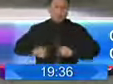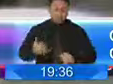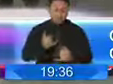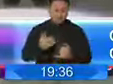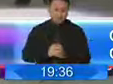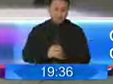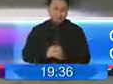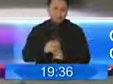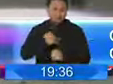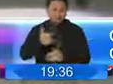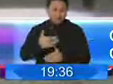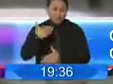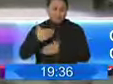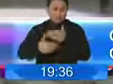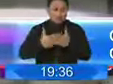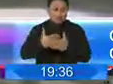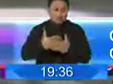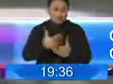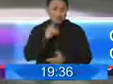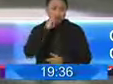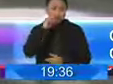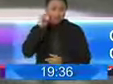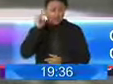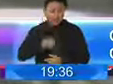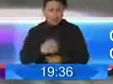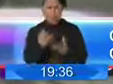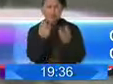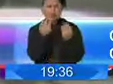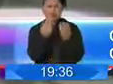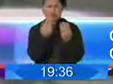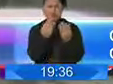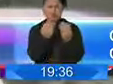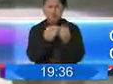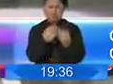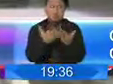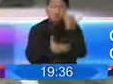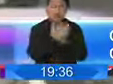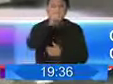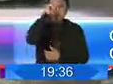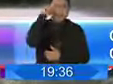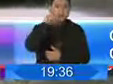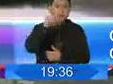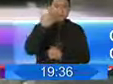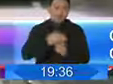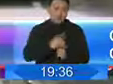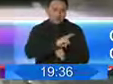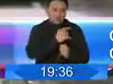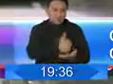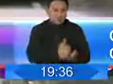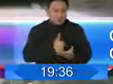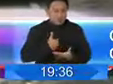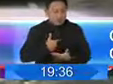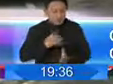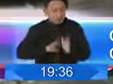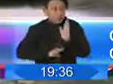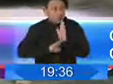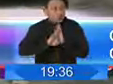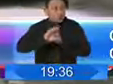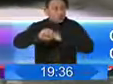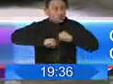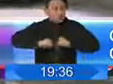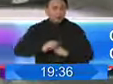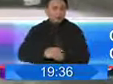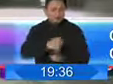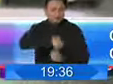conocido en este recorrido a muchísimos niños, a cientos, quizás miles de niños, que pues nos inspiran a seguir adelante y en ellos